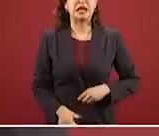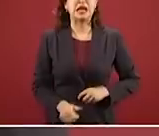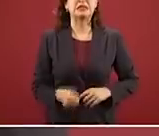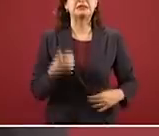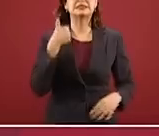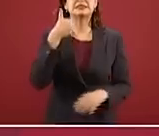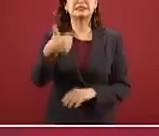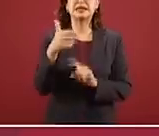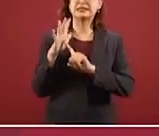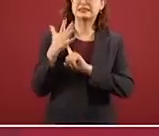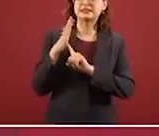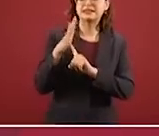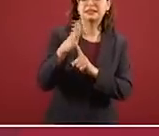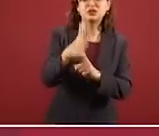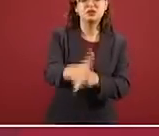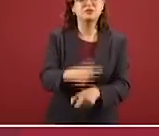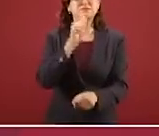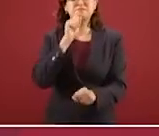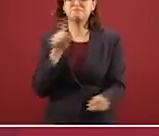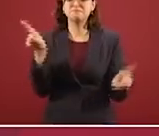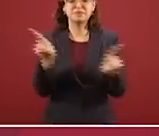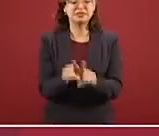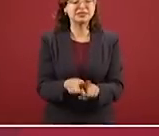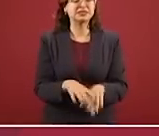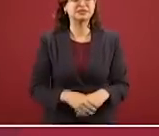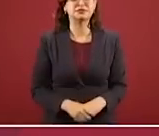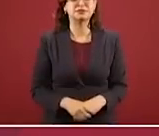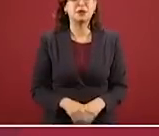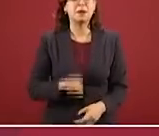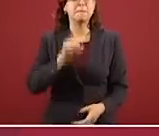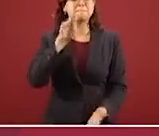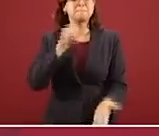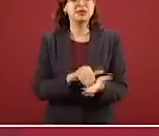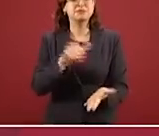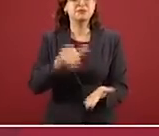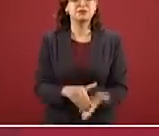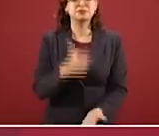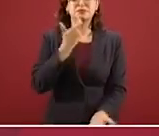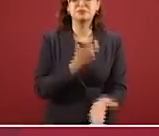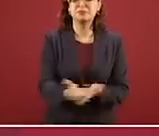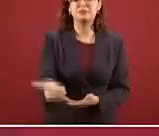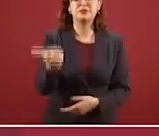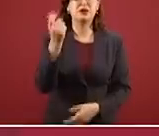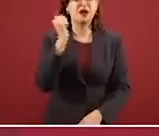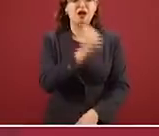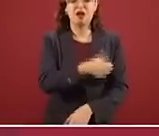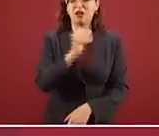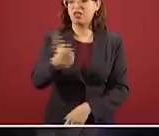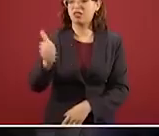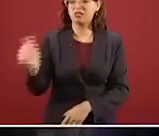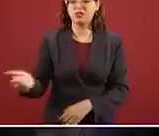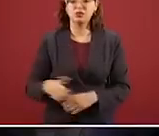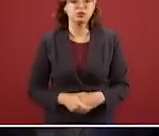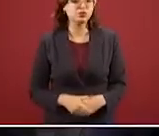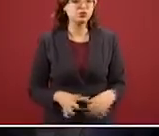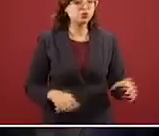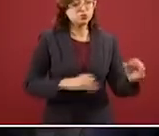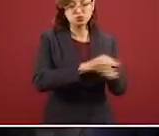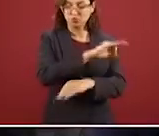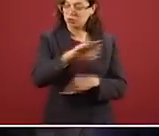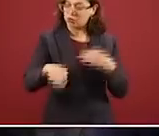6 helicópteros igual de 1,000 millones de pesos cada uno. Entonces, todo